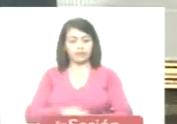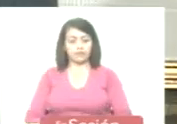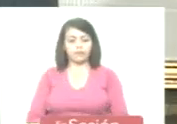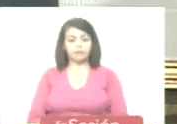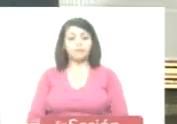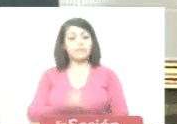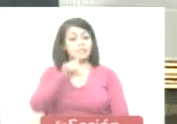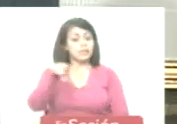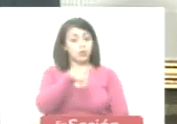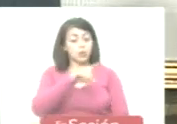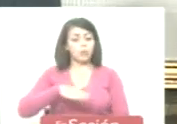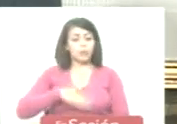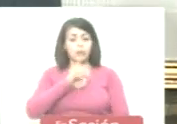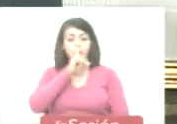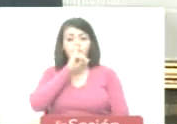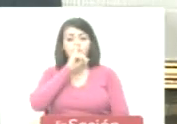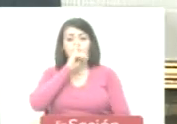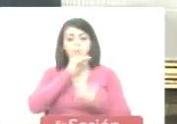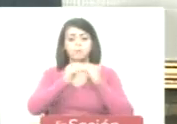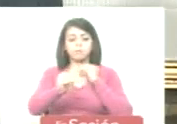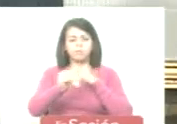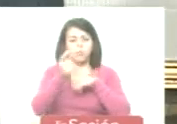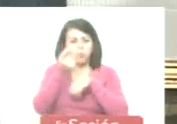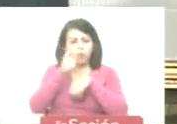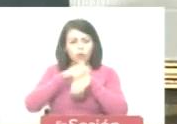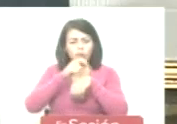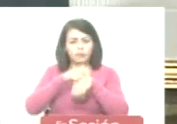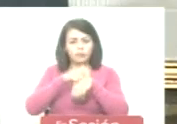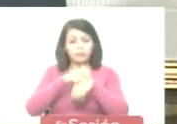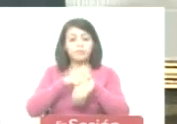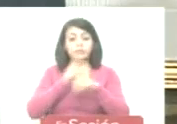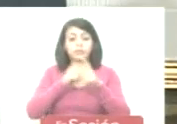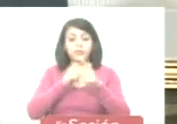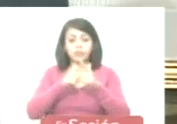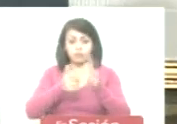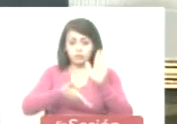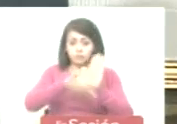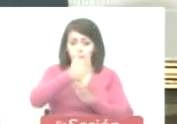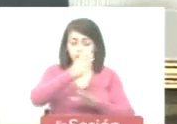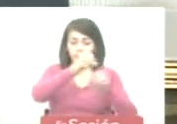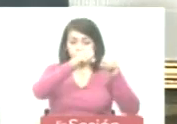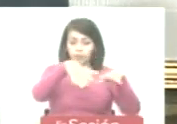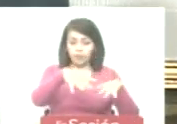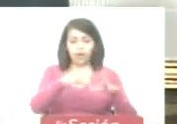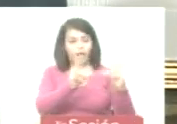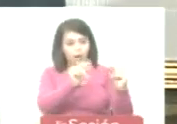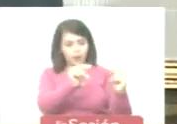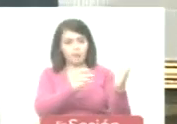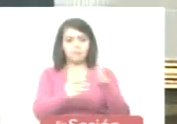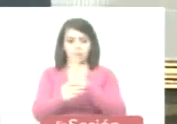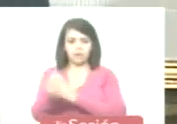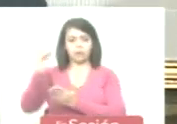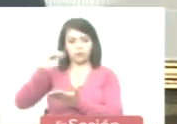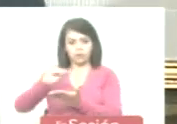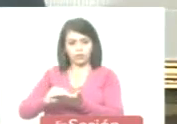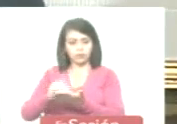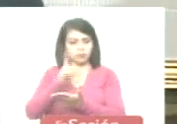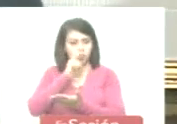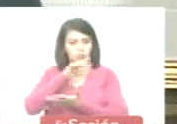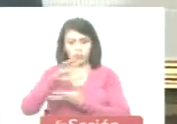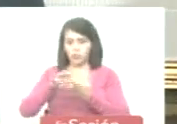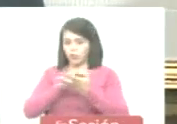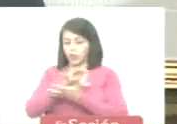Si no pueden mantener el silencio por unos pocos minutos, sírvanse, por favor, abandonar el hemiciclo, conversan y vuelven a entrar. No tengo ningún